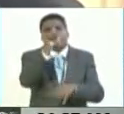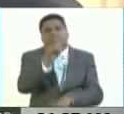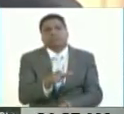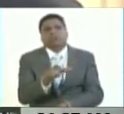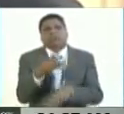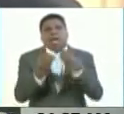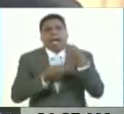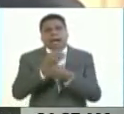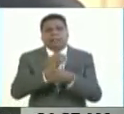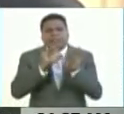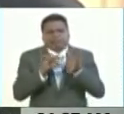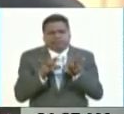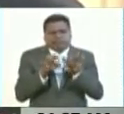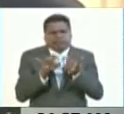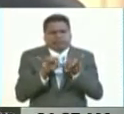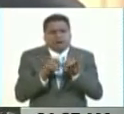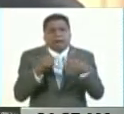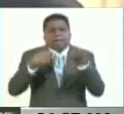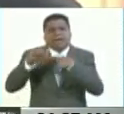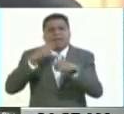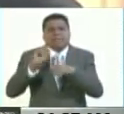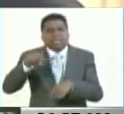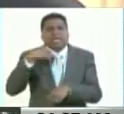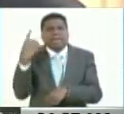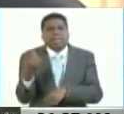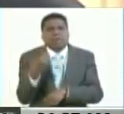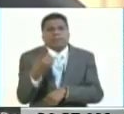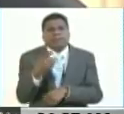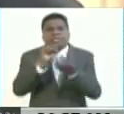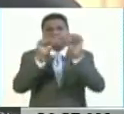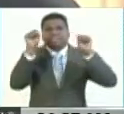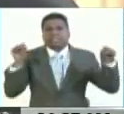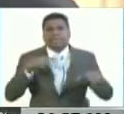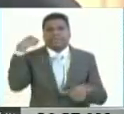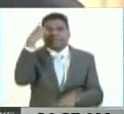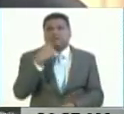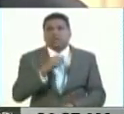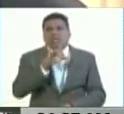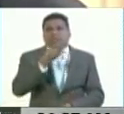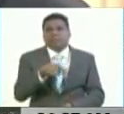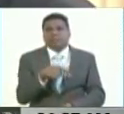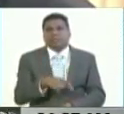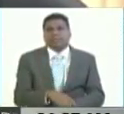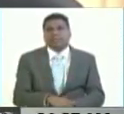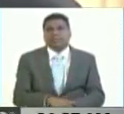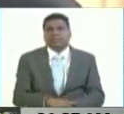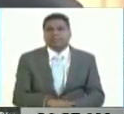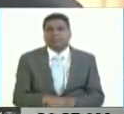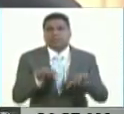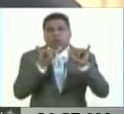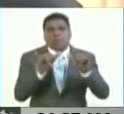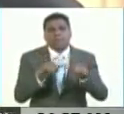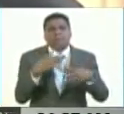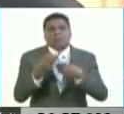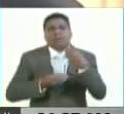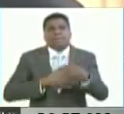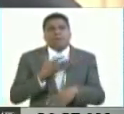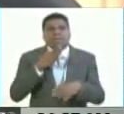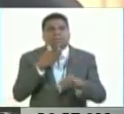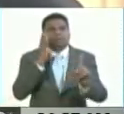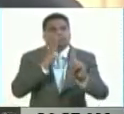mismas empresas, para vender luego sistemas de seguridad informático, también son los mismos que pueden causar los mismos